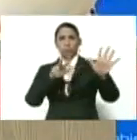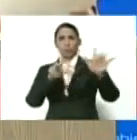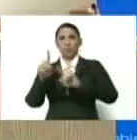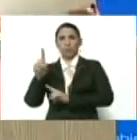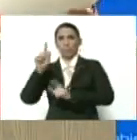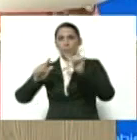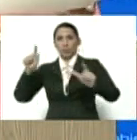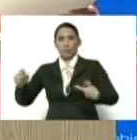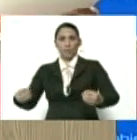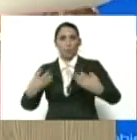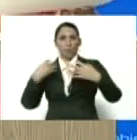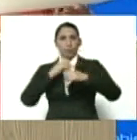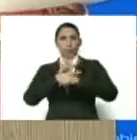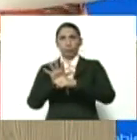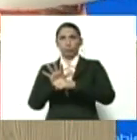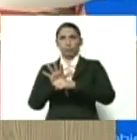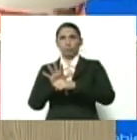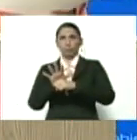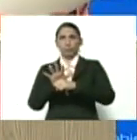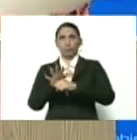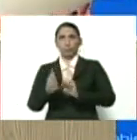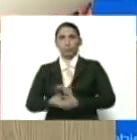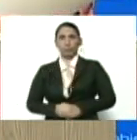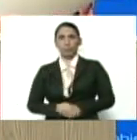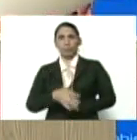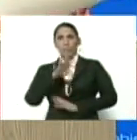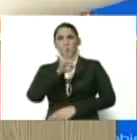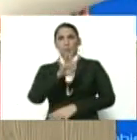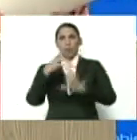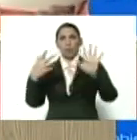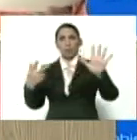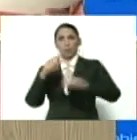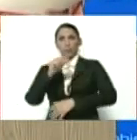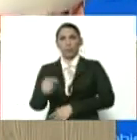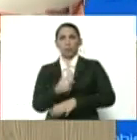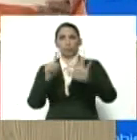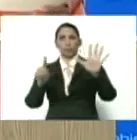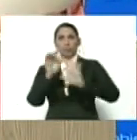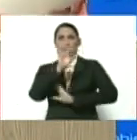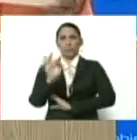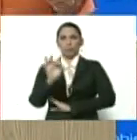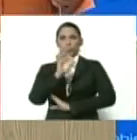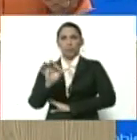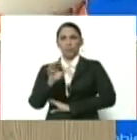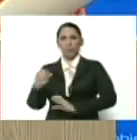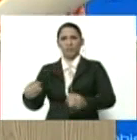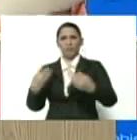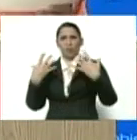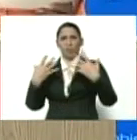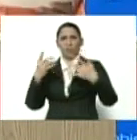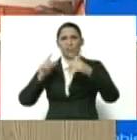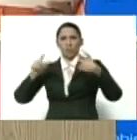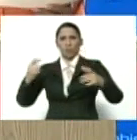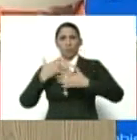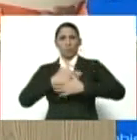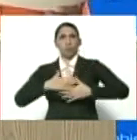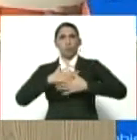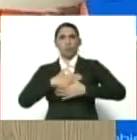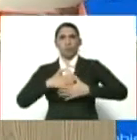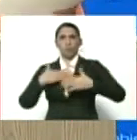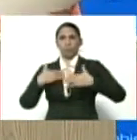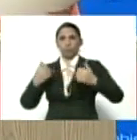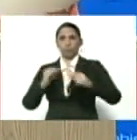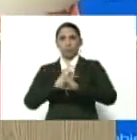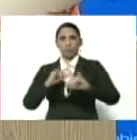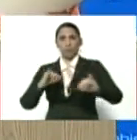381 casos. De ellos, el 48.6% son casos recuperados ya